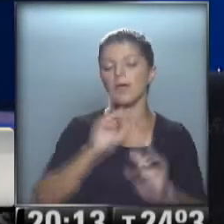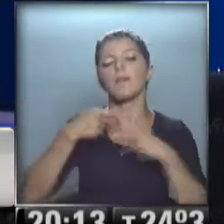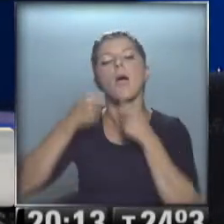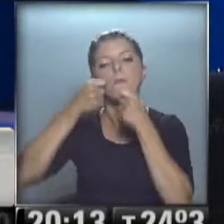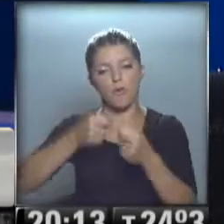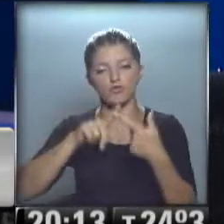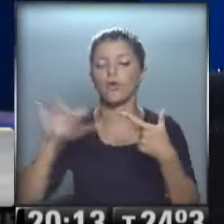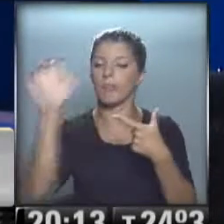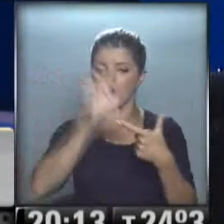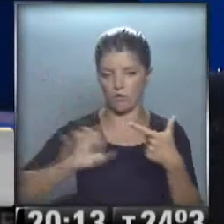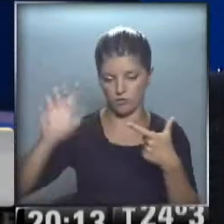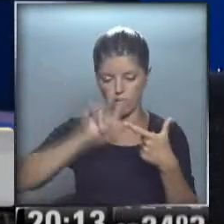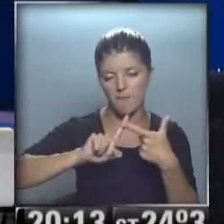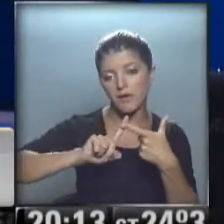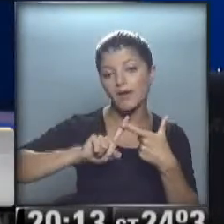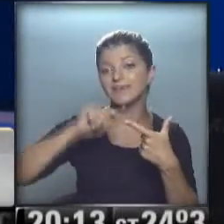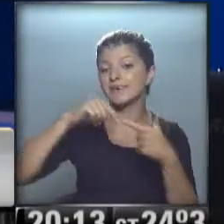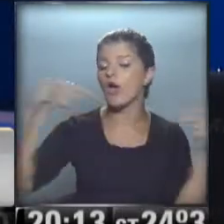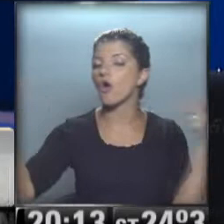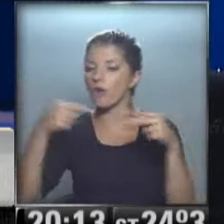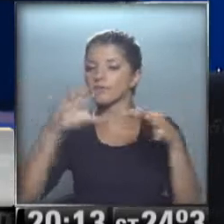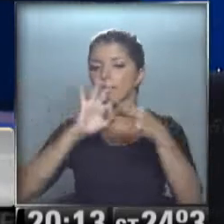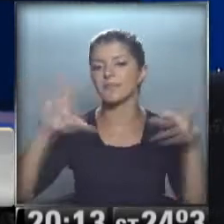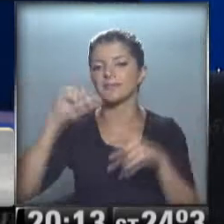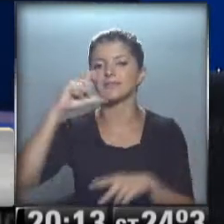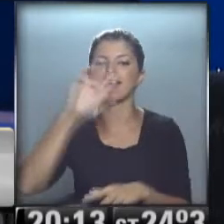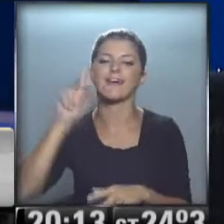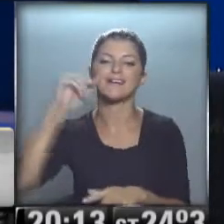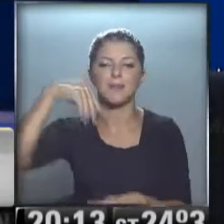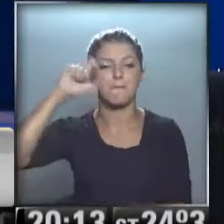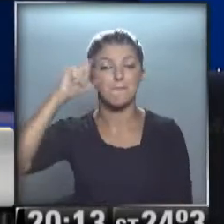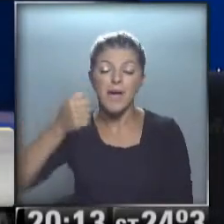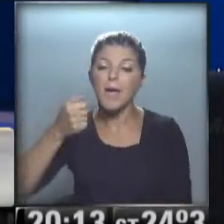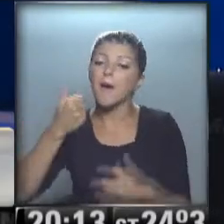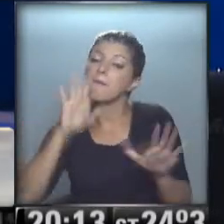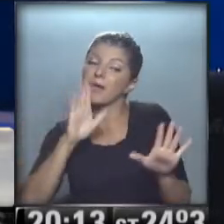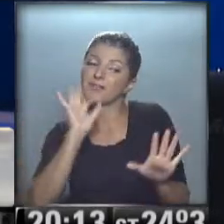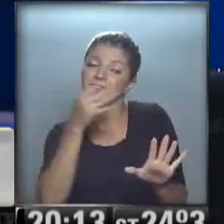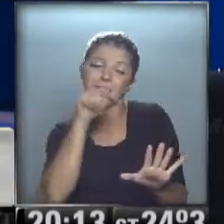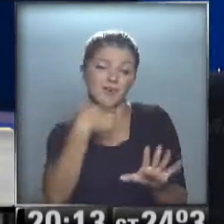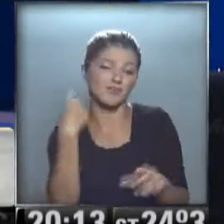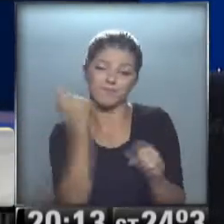de la Unión Europea y están en contra de la independencia de Crimea. Pero saben